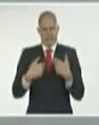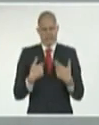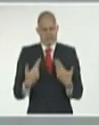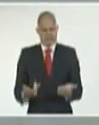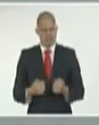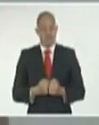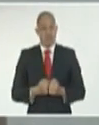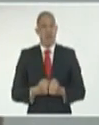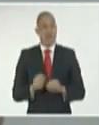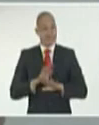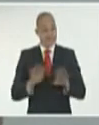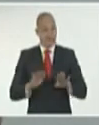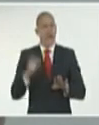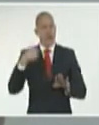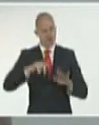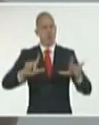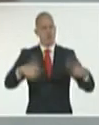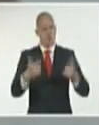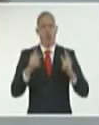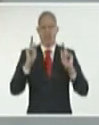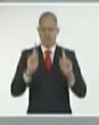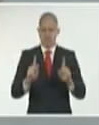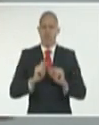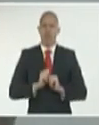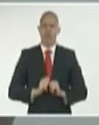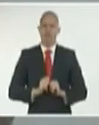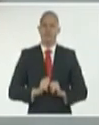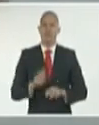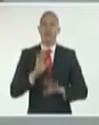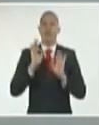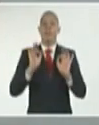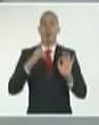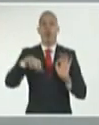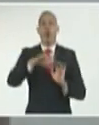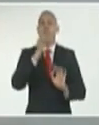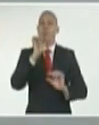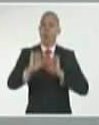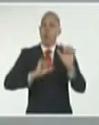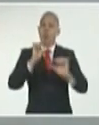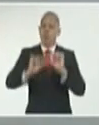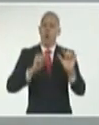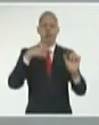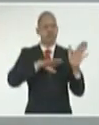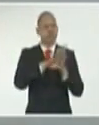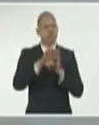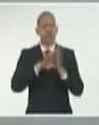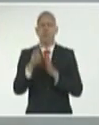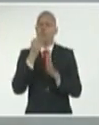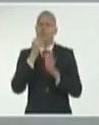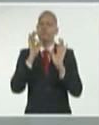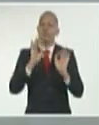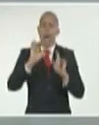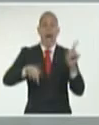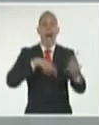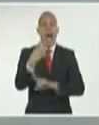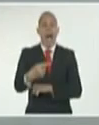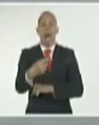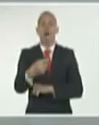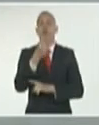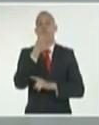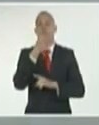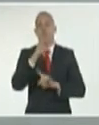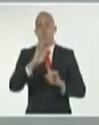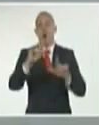esa dimensión estaremos en condiciones de poder avanzar mucho más y de llegar al noveno congreso con